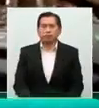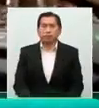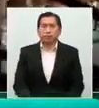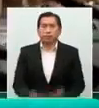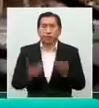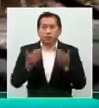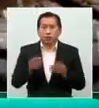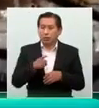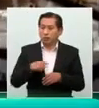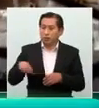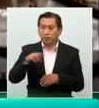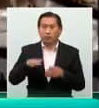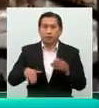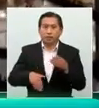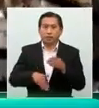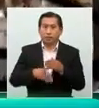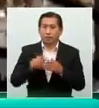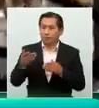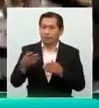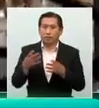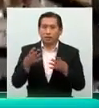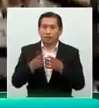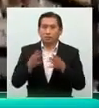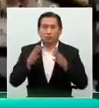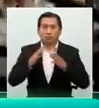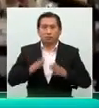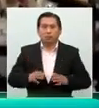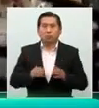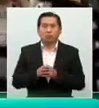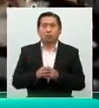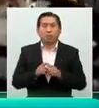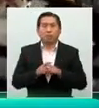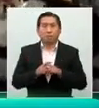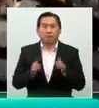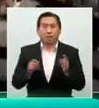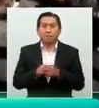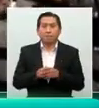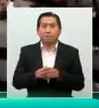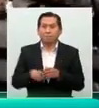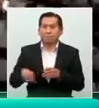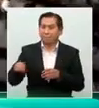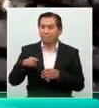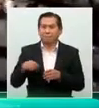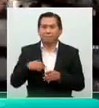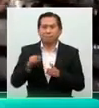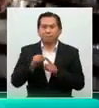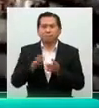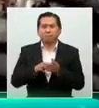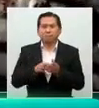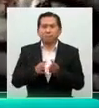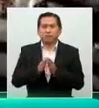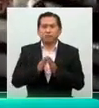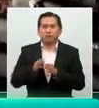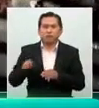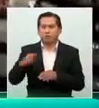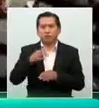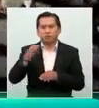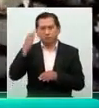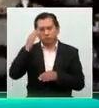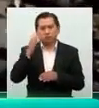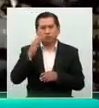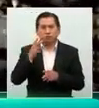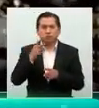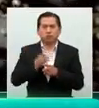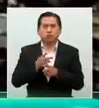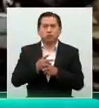Por el momento está calmado, pero también se rogaría, por favor, que tengan consideración con el